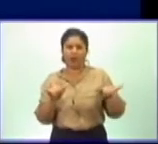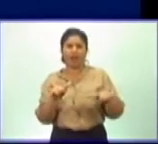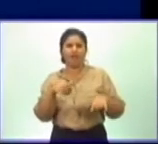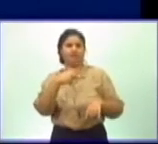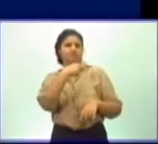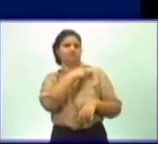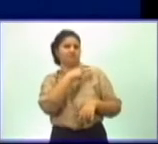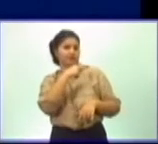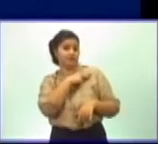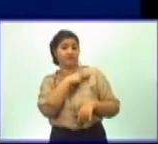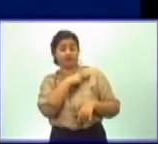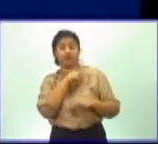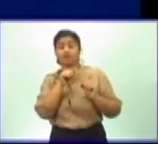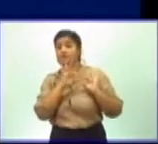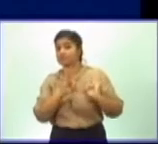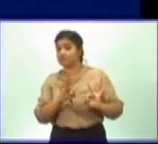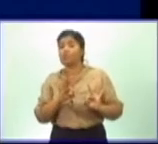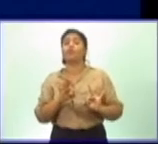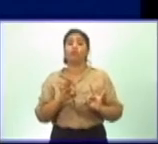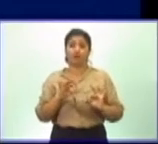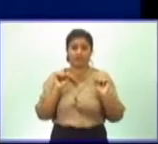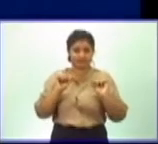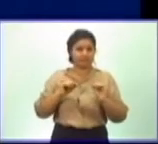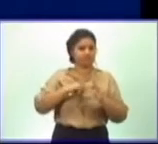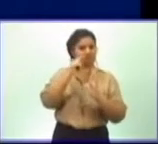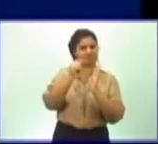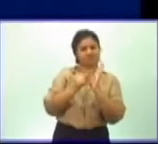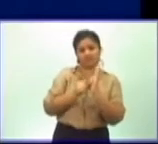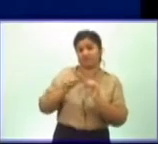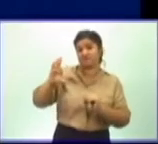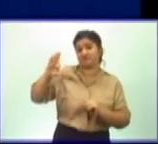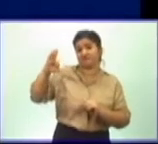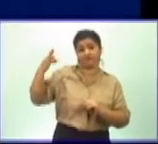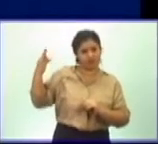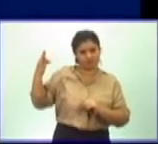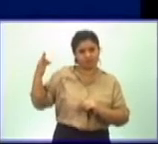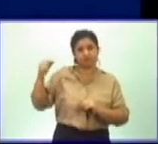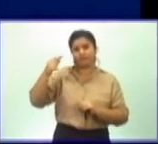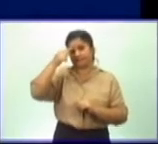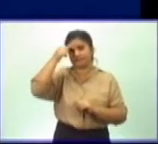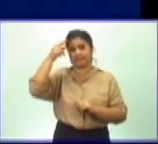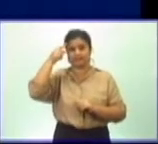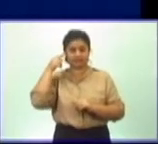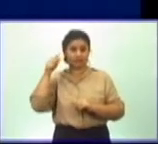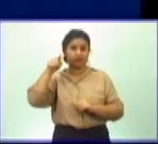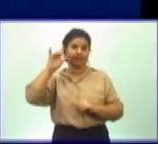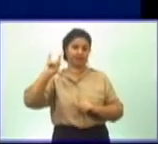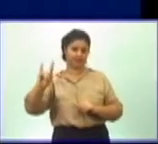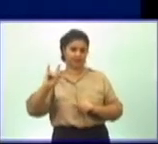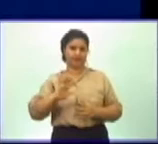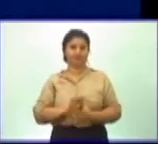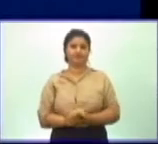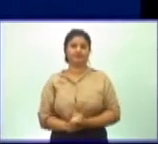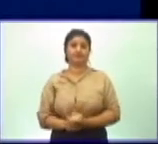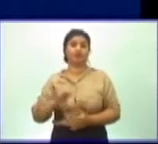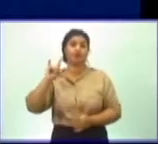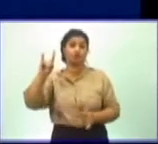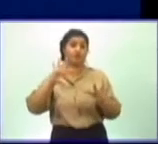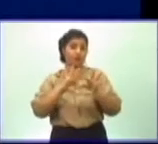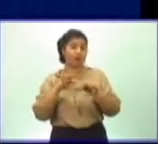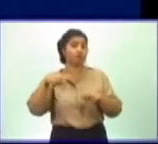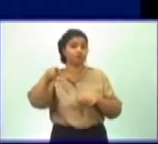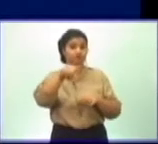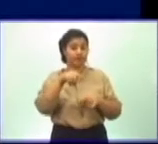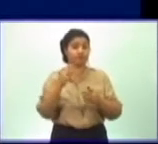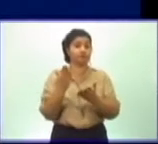el siglo XIX. Ustedes en 11 grado, cuando estudian la novela Papá Goriot, van a ver que esta problemática también se vuelve a repetir, no de la misma forma, pero sí